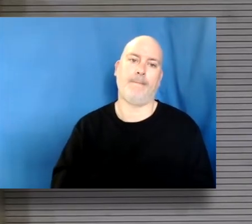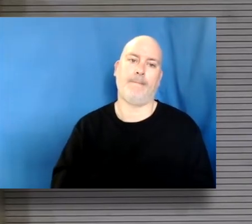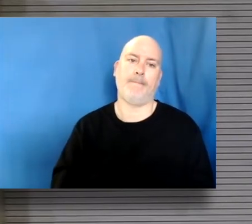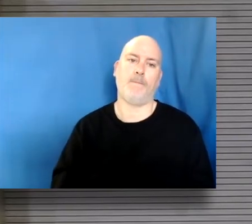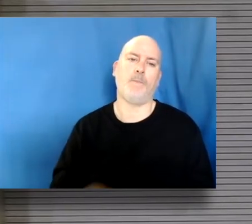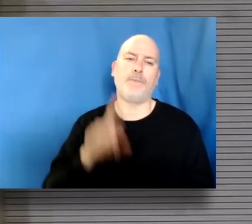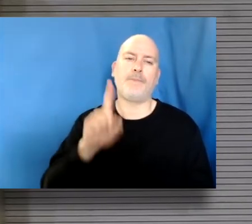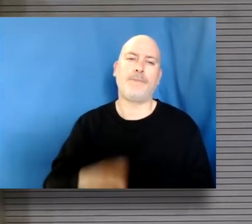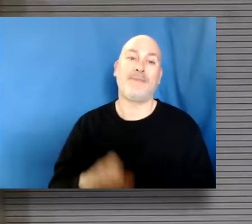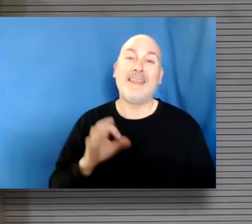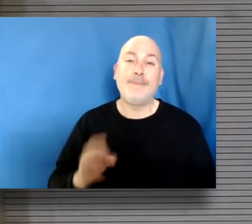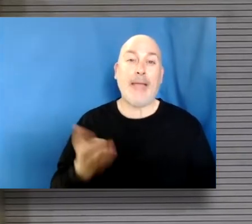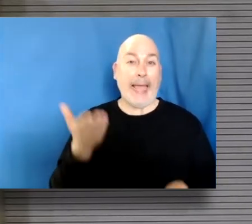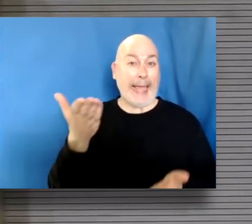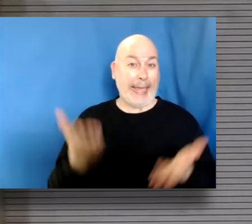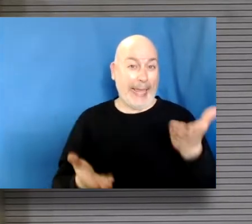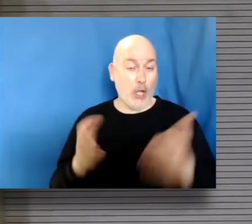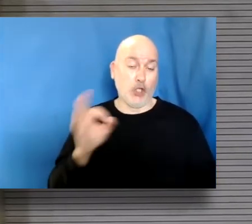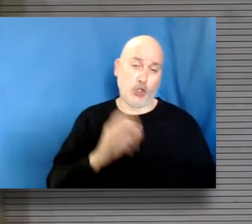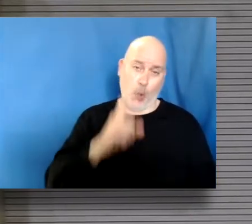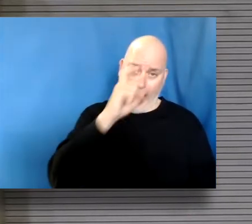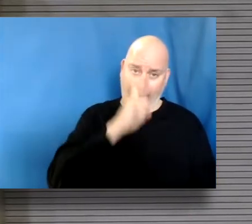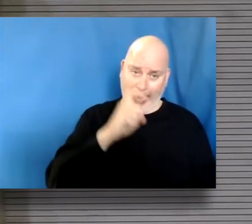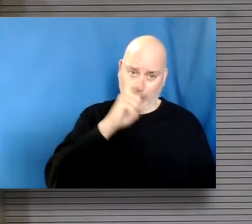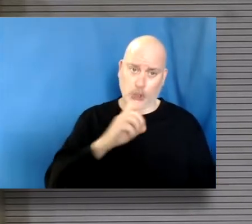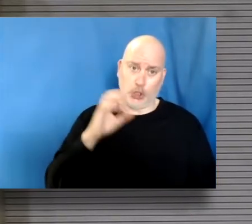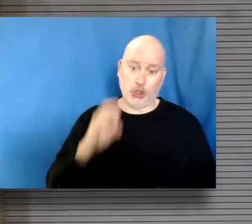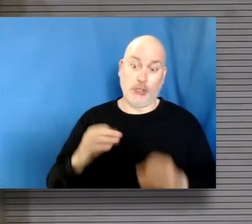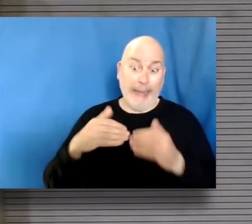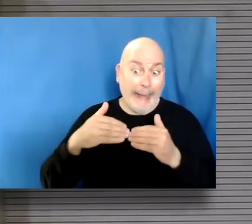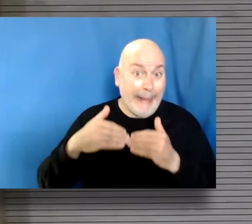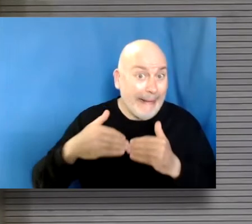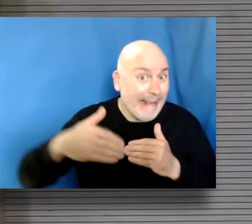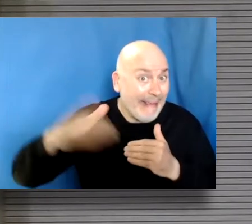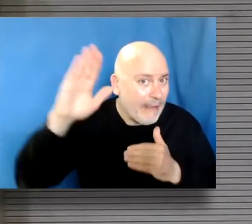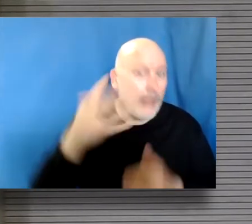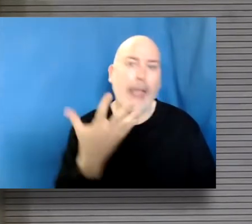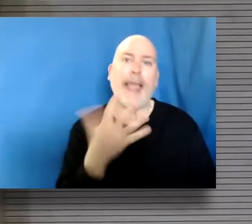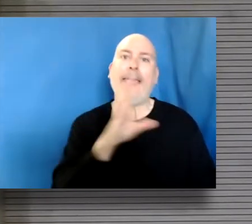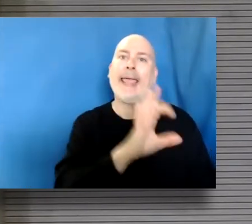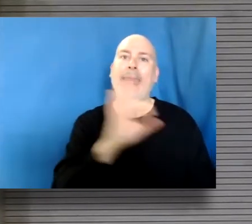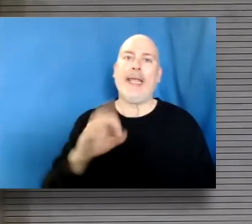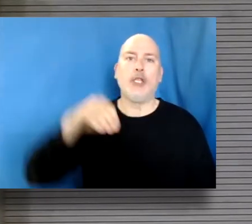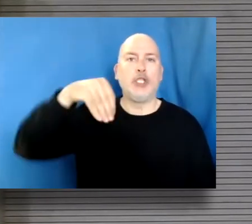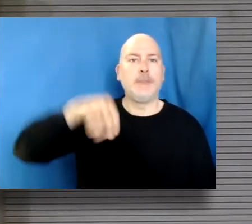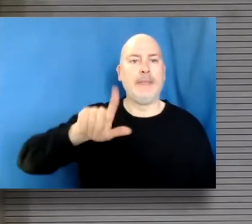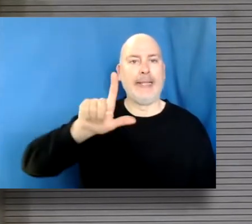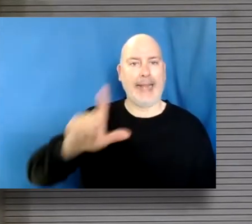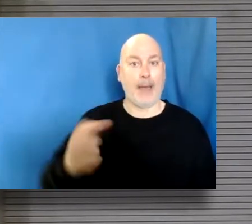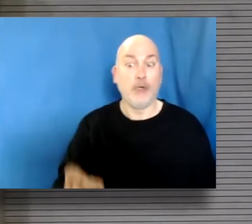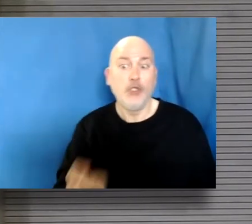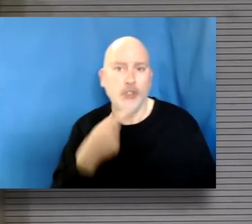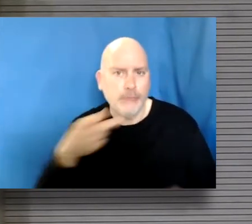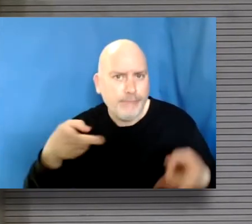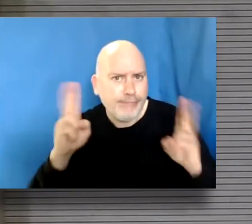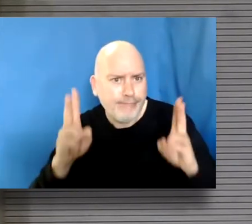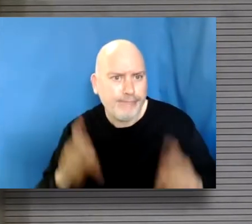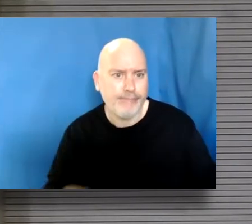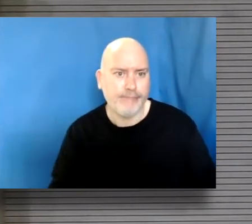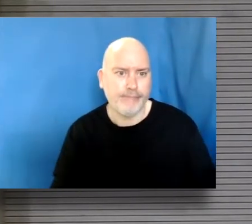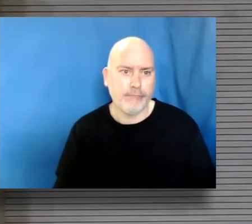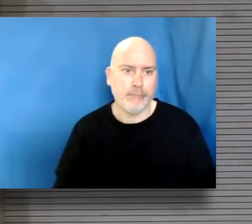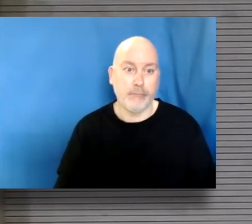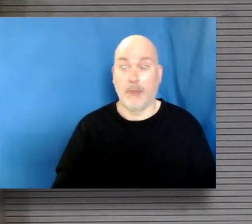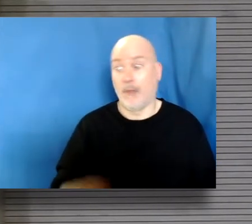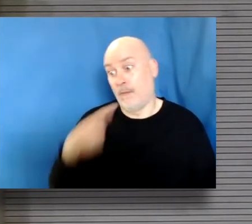¿A partir de cuántos kilos o años ya dan un comprimido de paracetamol de 500 miligramos y no por peso? Pues vamos a sacar la calculadora